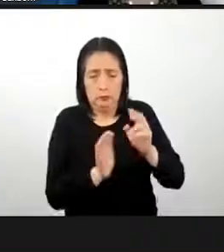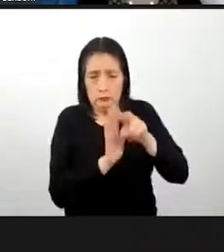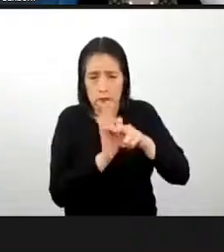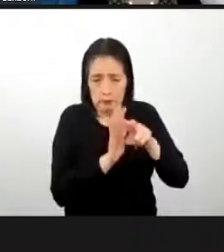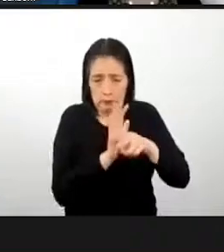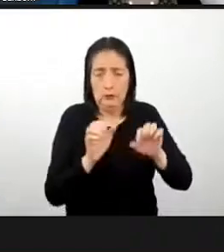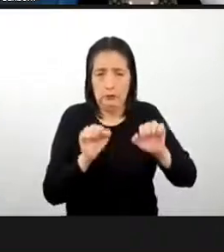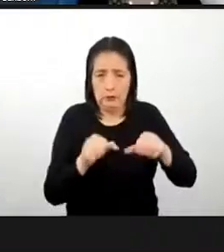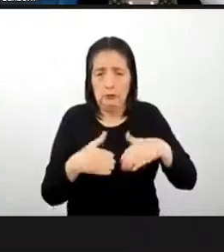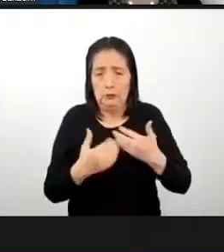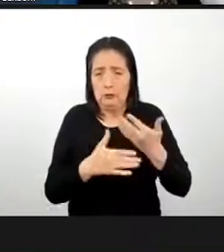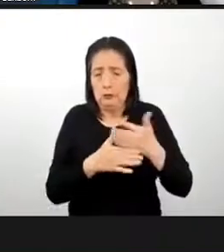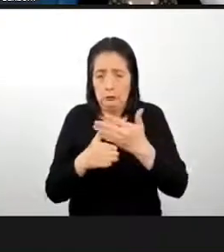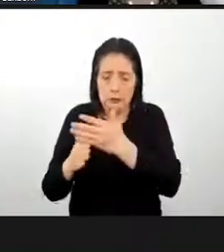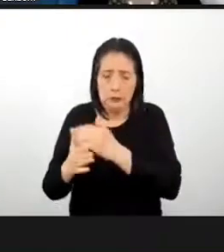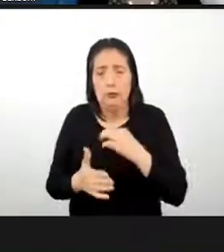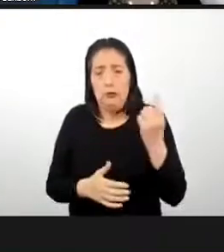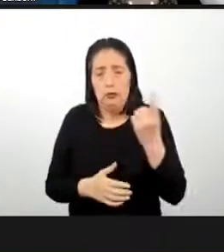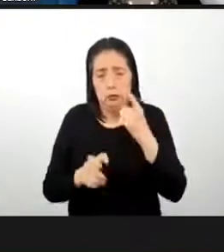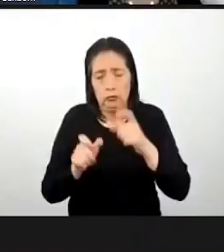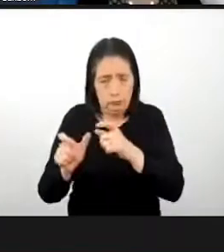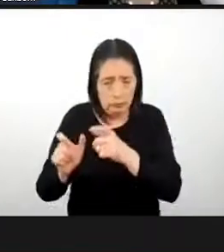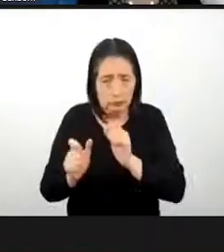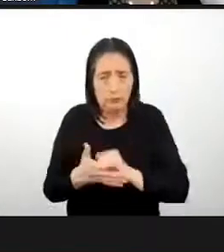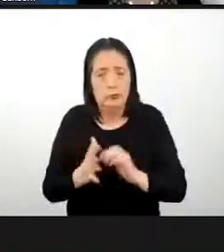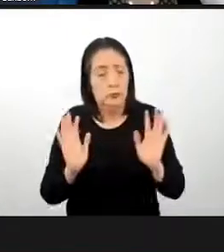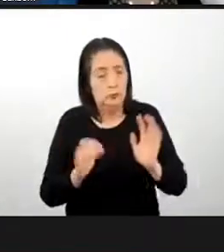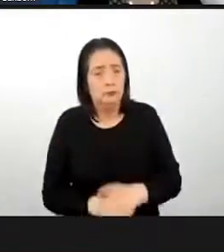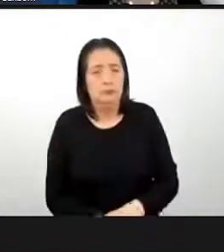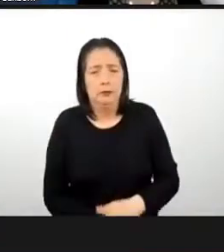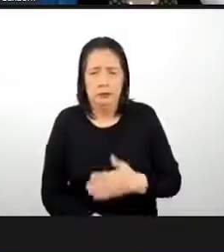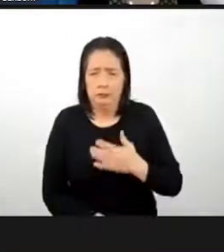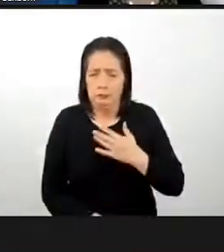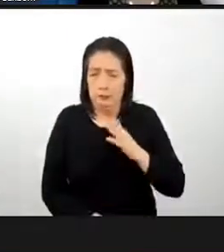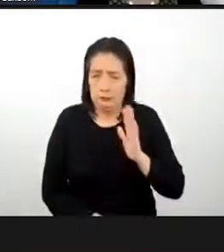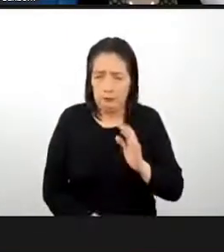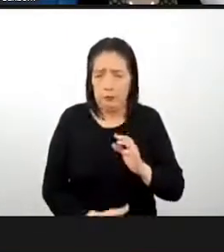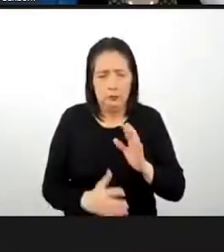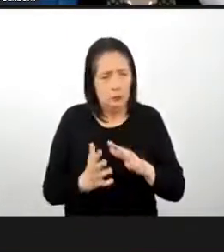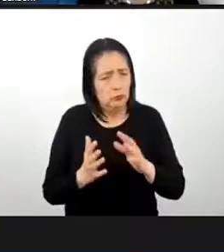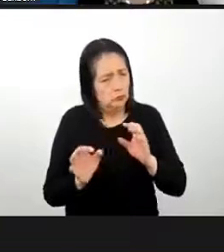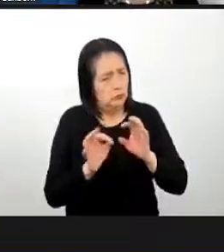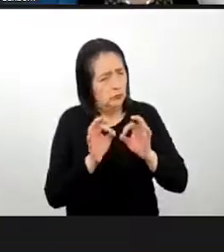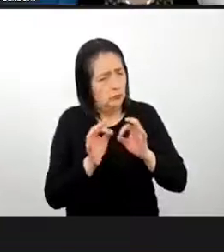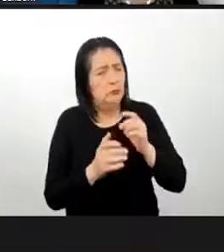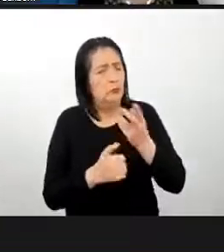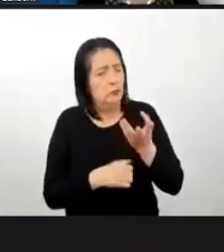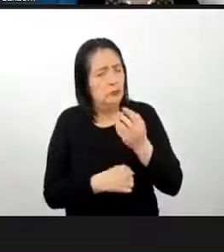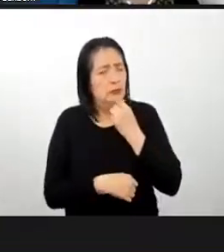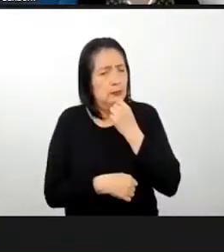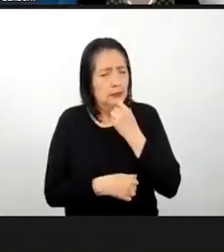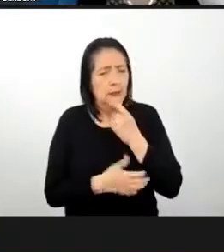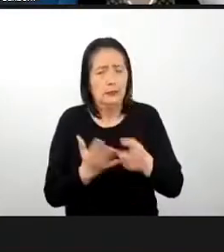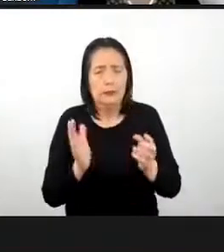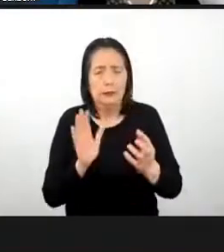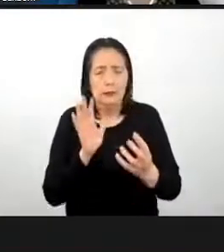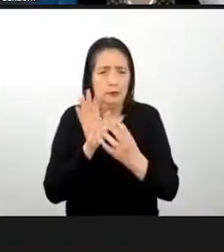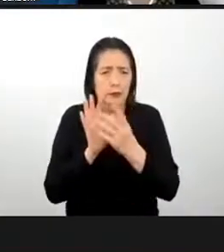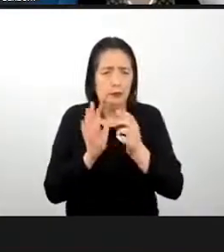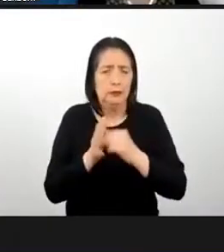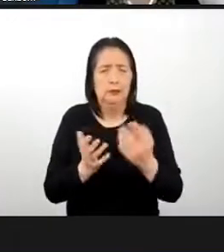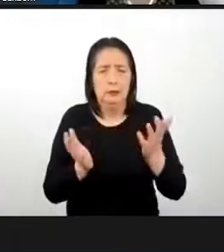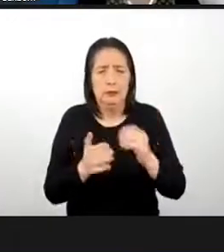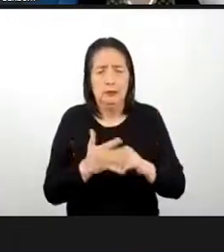se pueda compartir con todos. Me pareció muy ilustrativa y muy gráfica la imagen de la